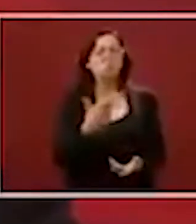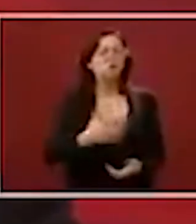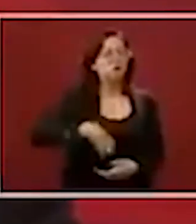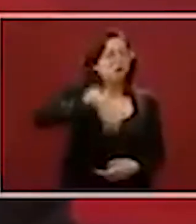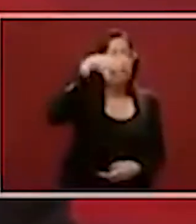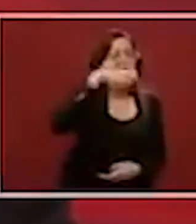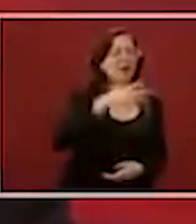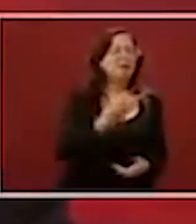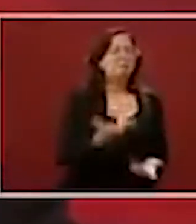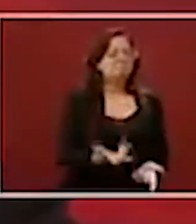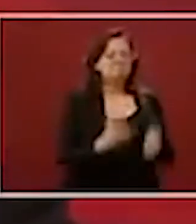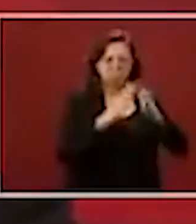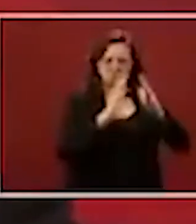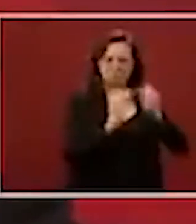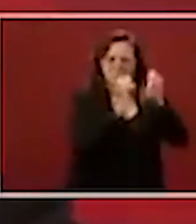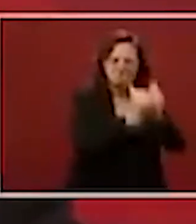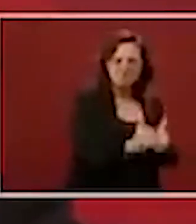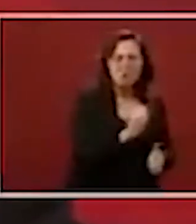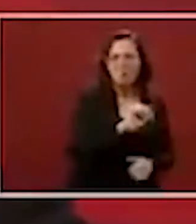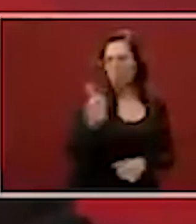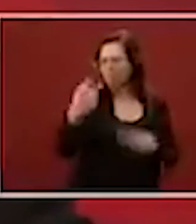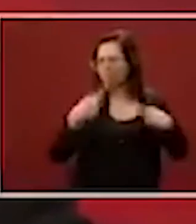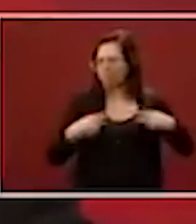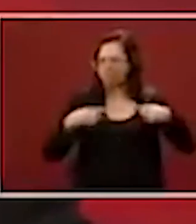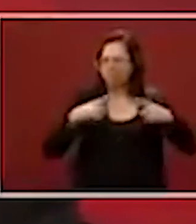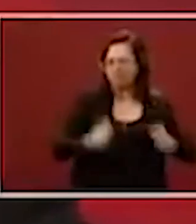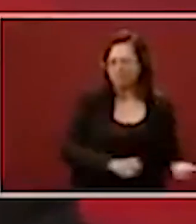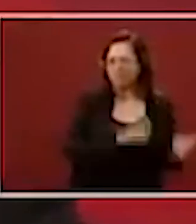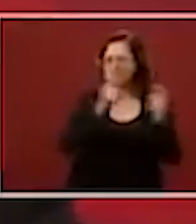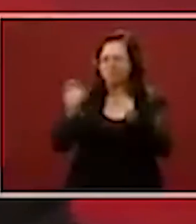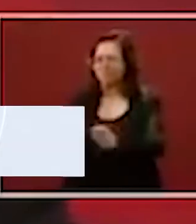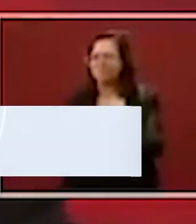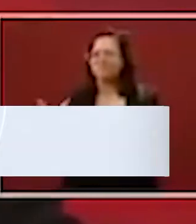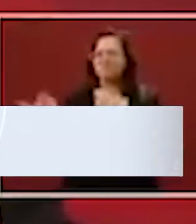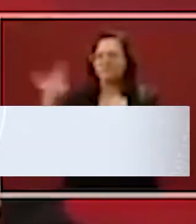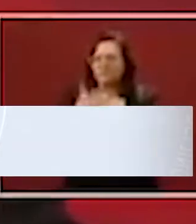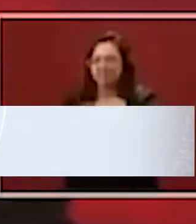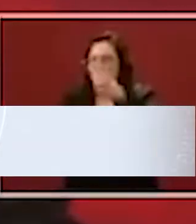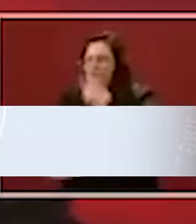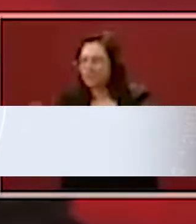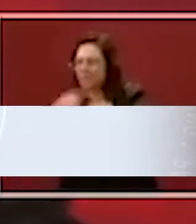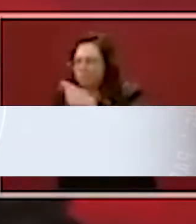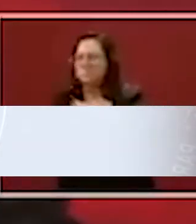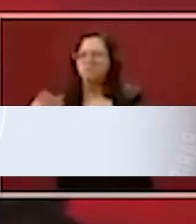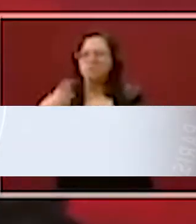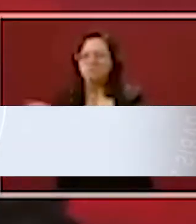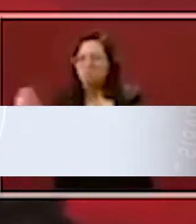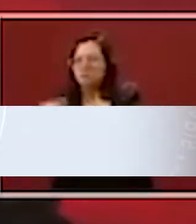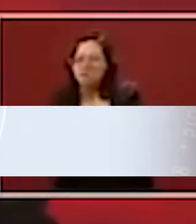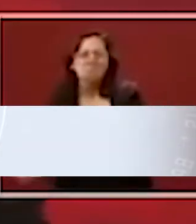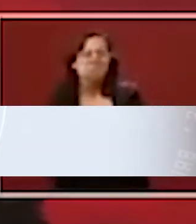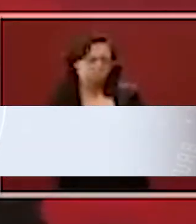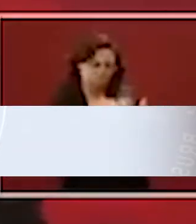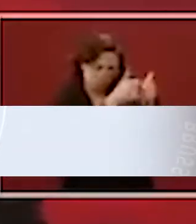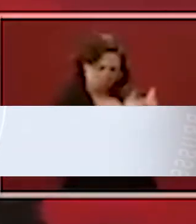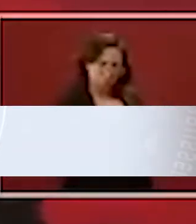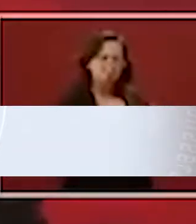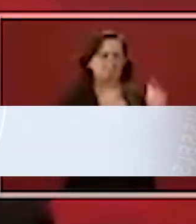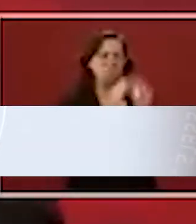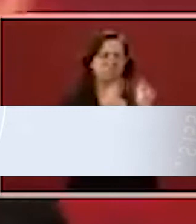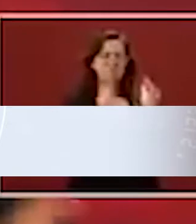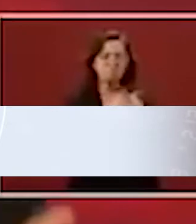distancia a nivel mundial reportó 3 millones 954 mil 232 casos confirmados de los cuales un millón